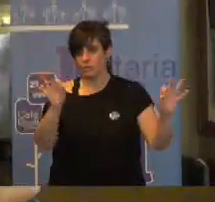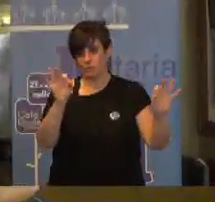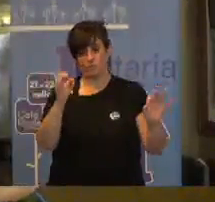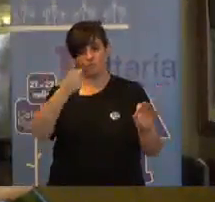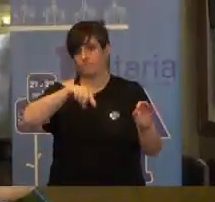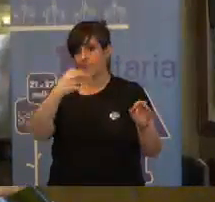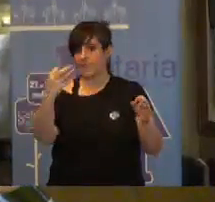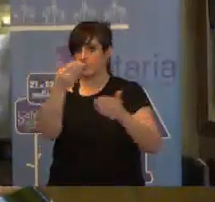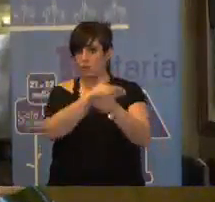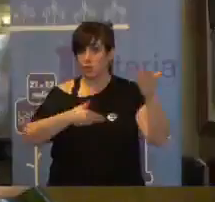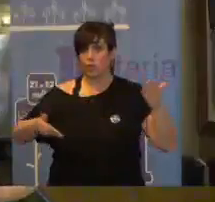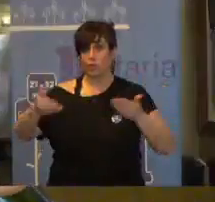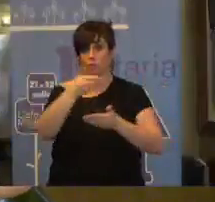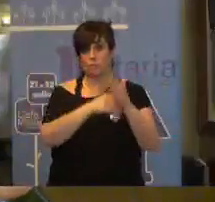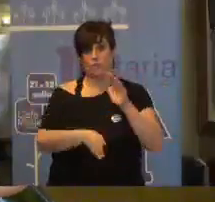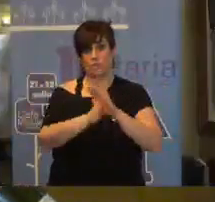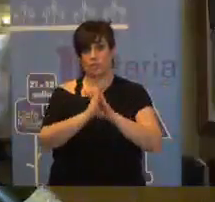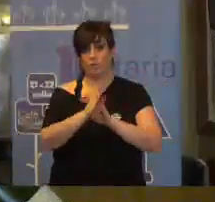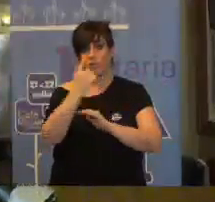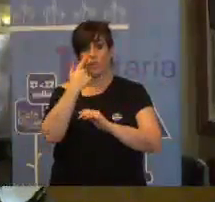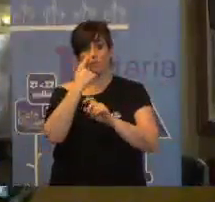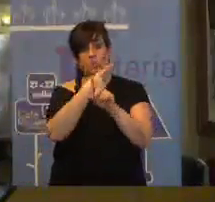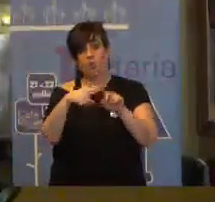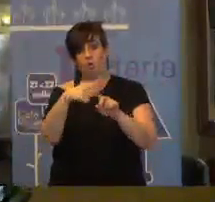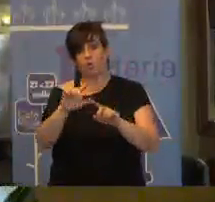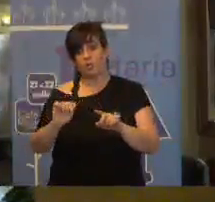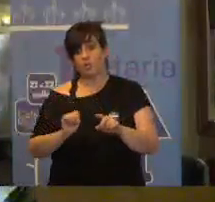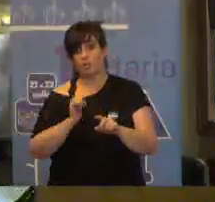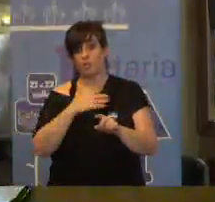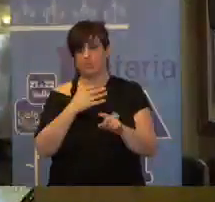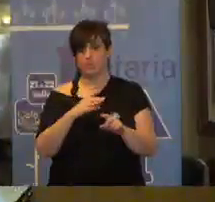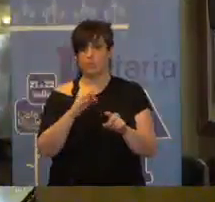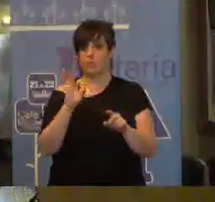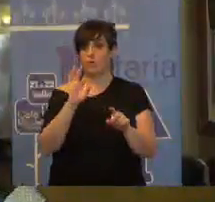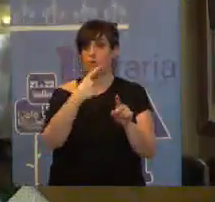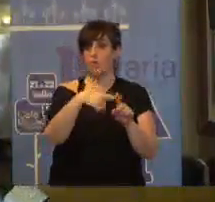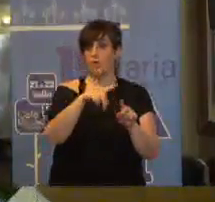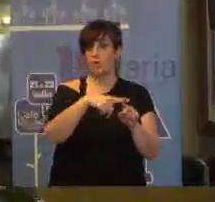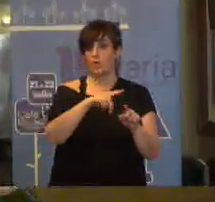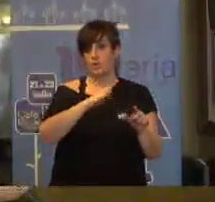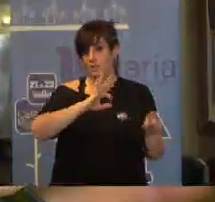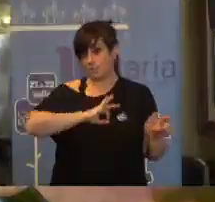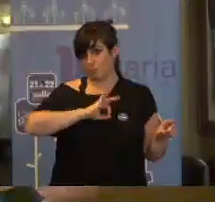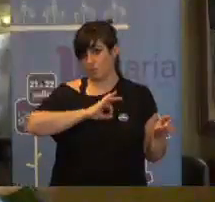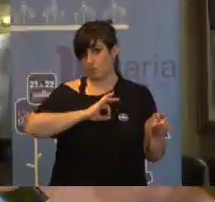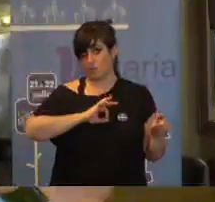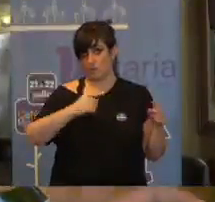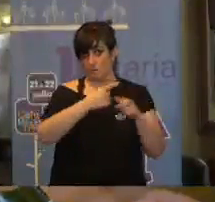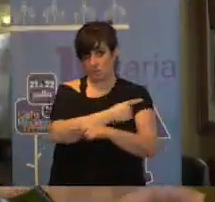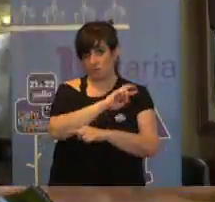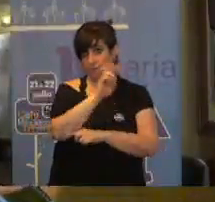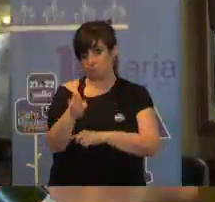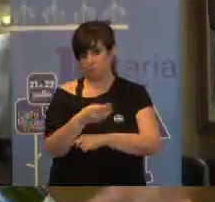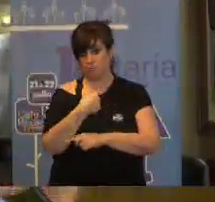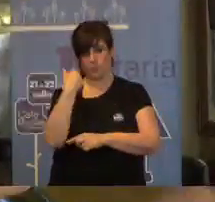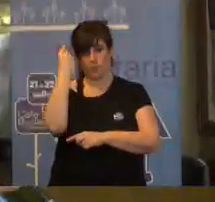colaborando, a coller cousas que podamos aproveitar, cousas que nos valgan a nós de Pontevedra, viceversa, e así, e penso que son